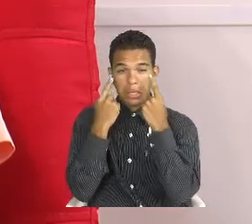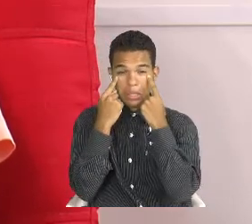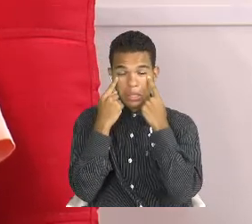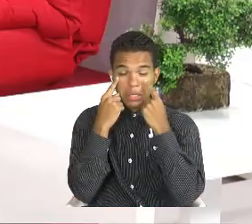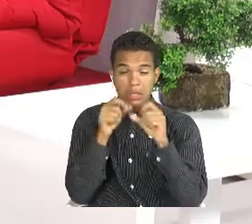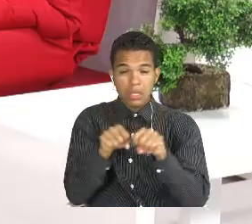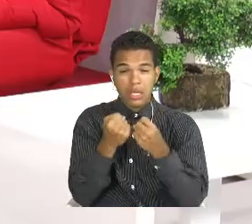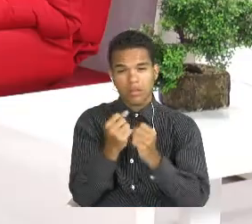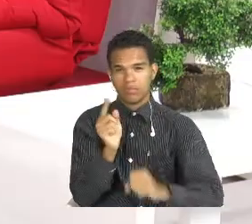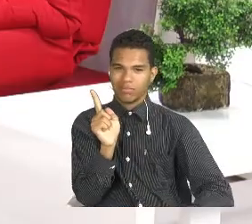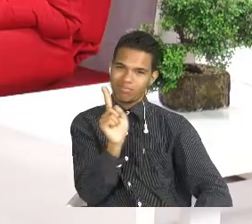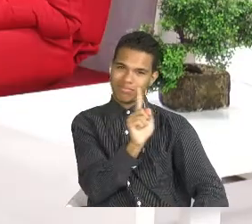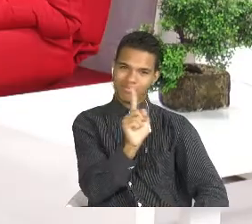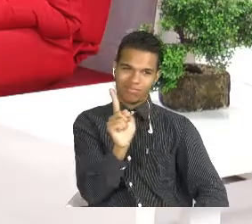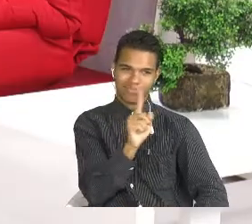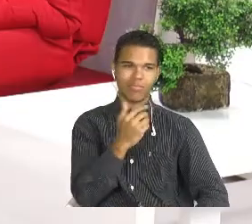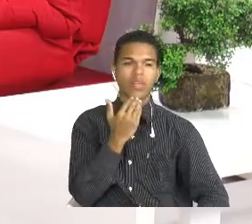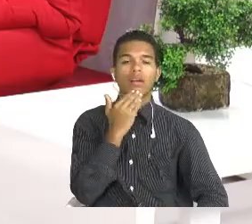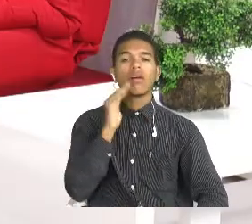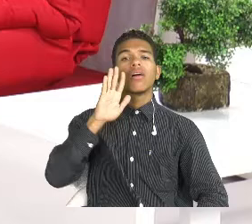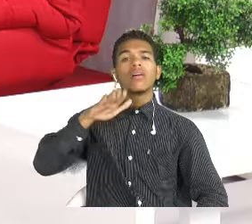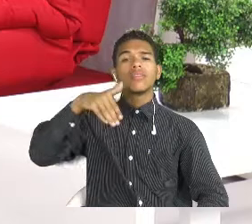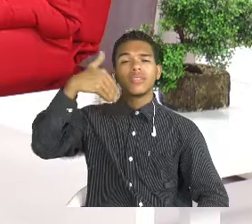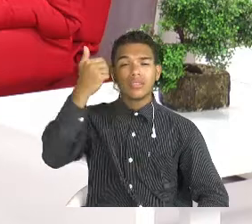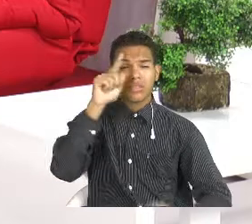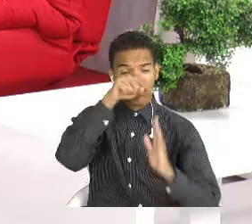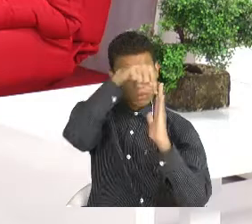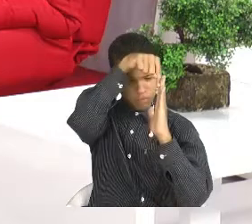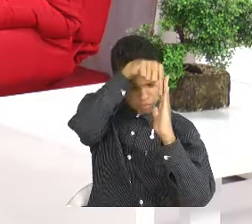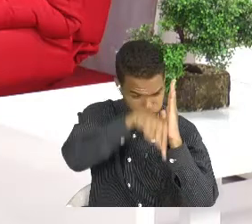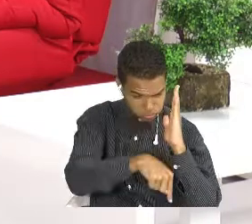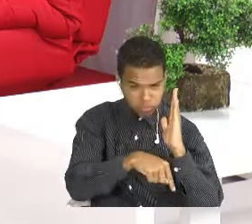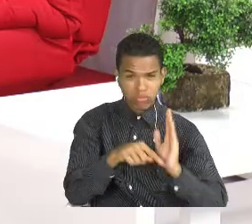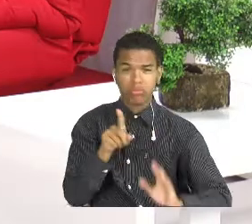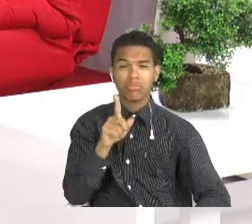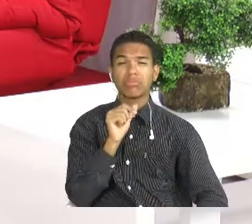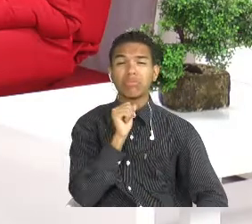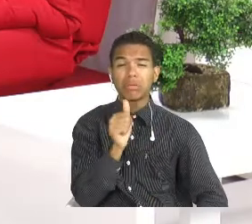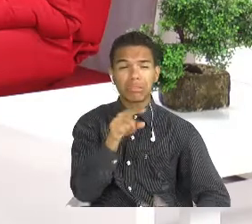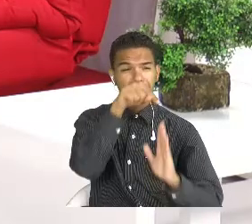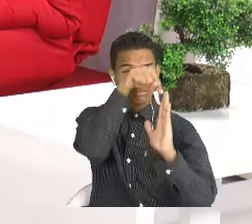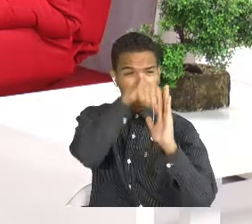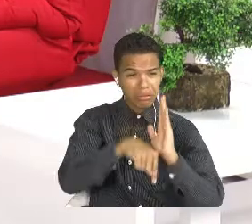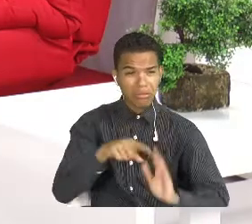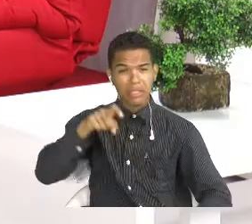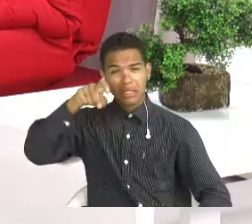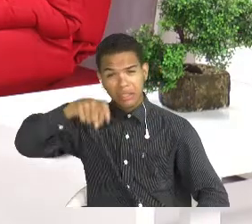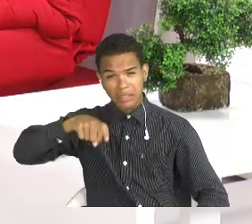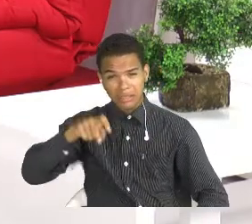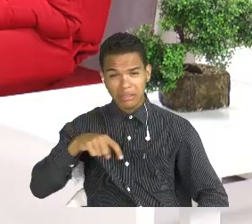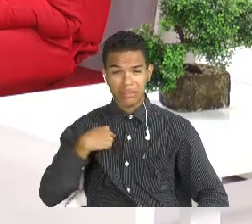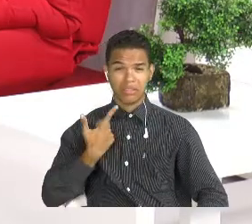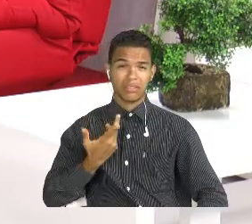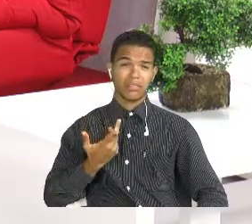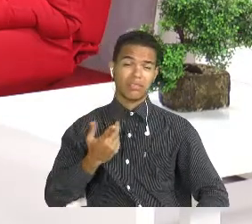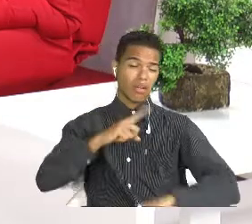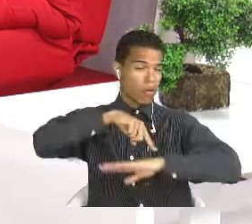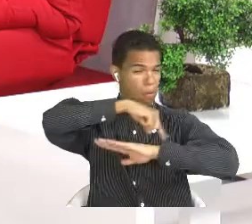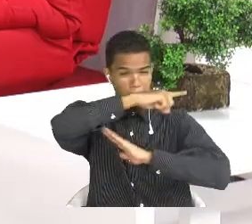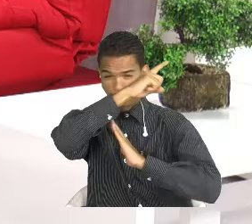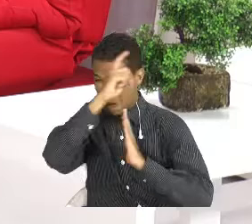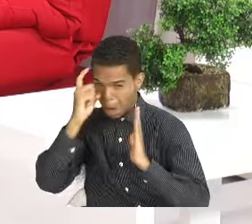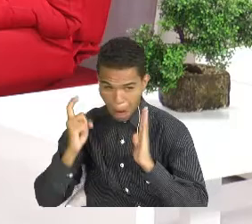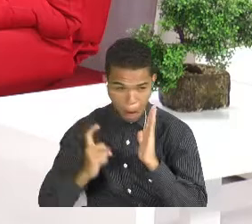Ya después entramos, si el paciente con un tratamiento total o completo